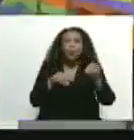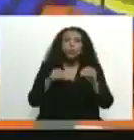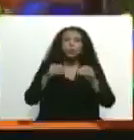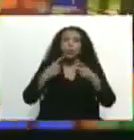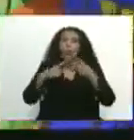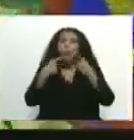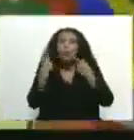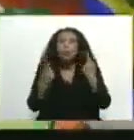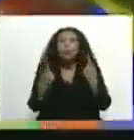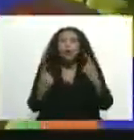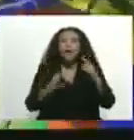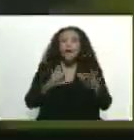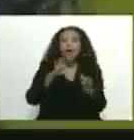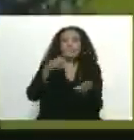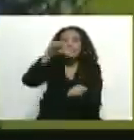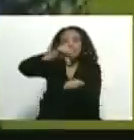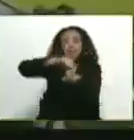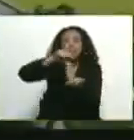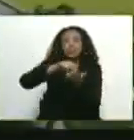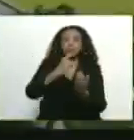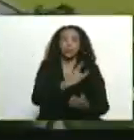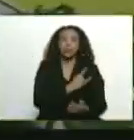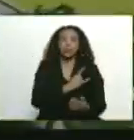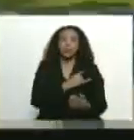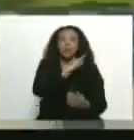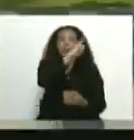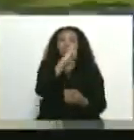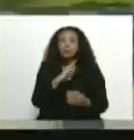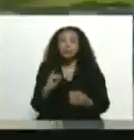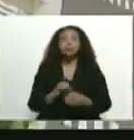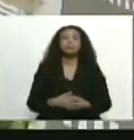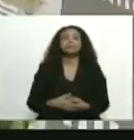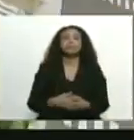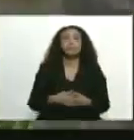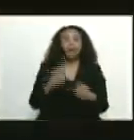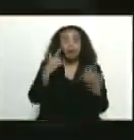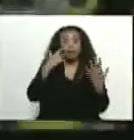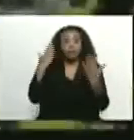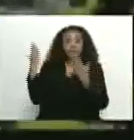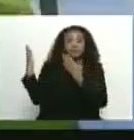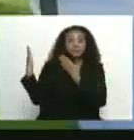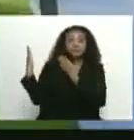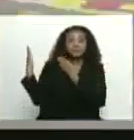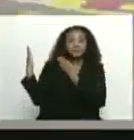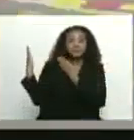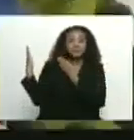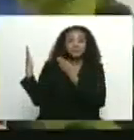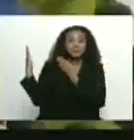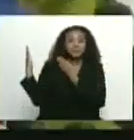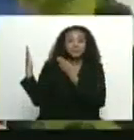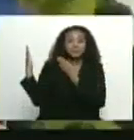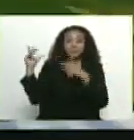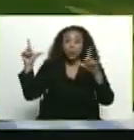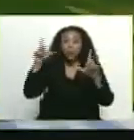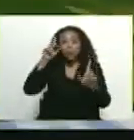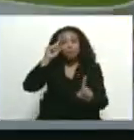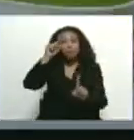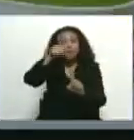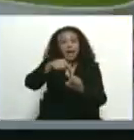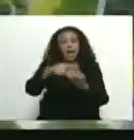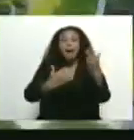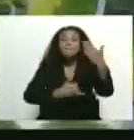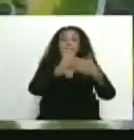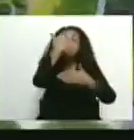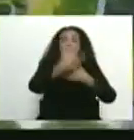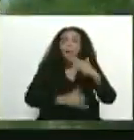y el eje educativo de la Universidad del Zulia. Ahí están las imágenes de la proyección